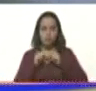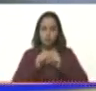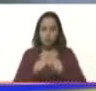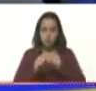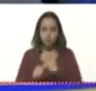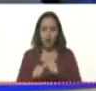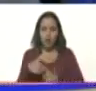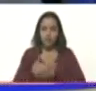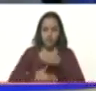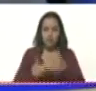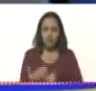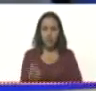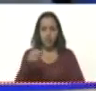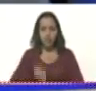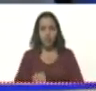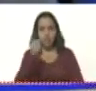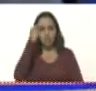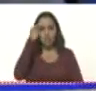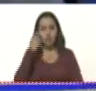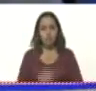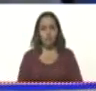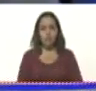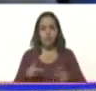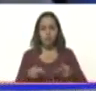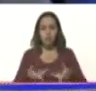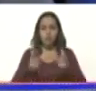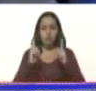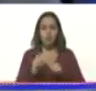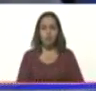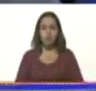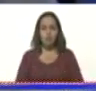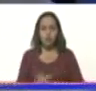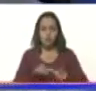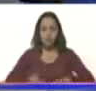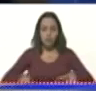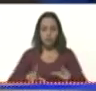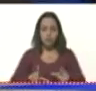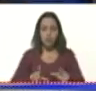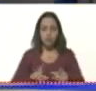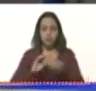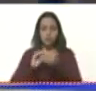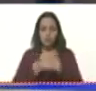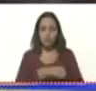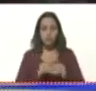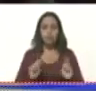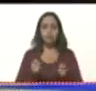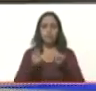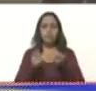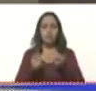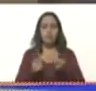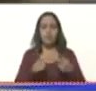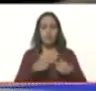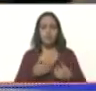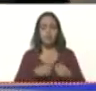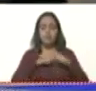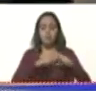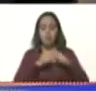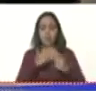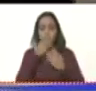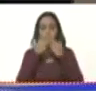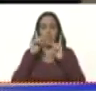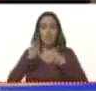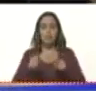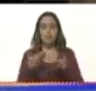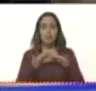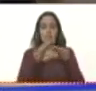avanzando y bueno, estamos el día de hoy inaugurando una sala de rehabilitación cardiorrespiratoria, entregando 122 auxiliares auditivos y